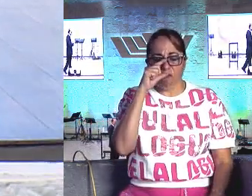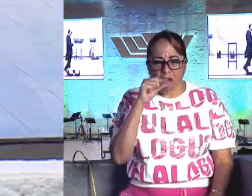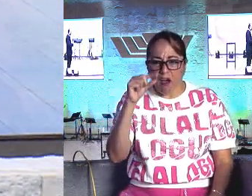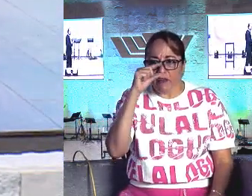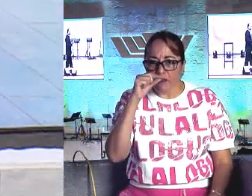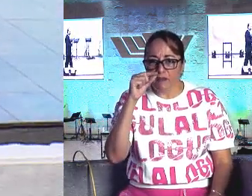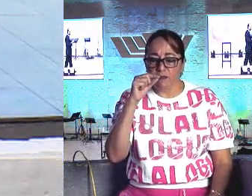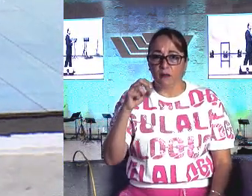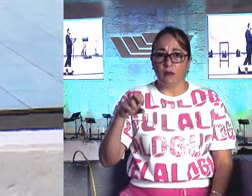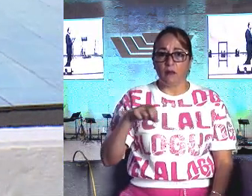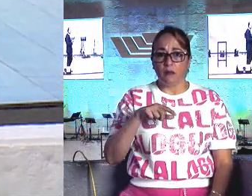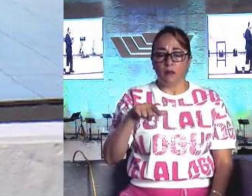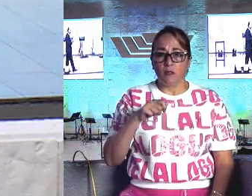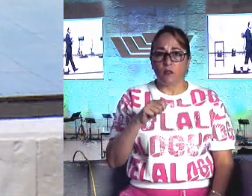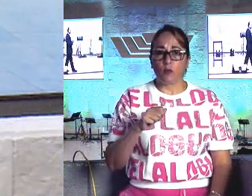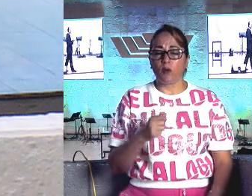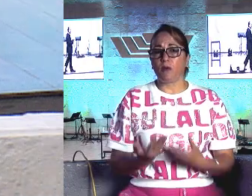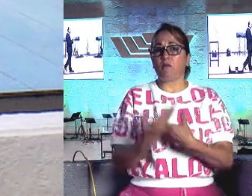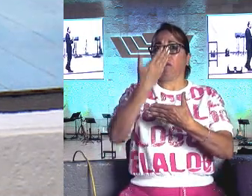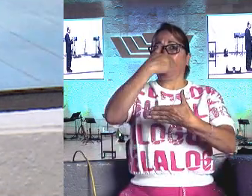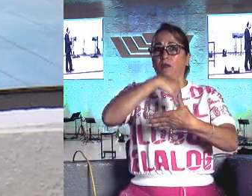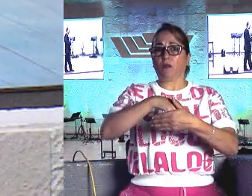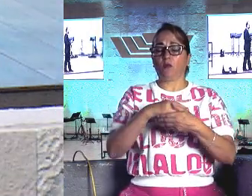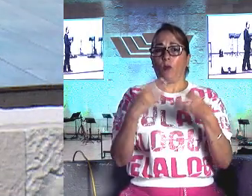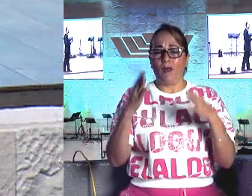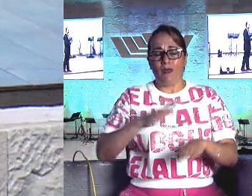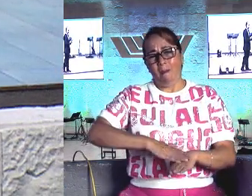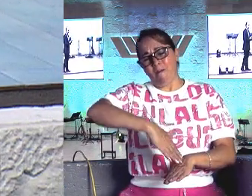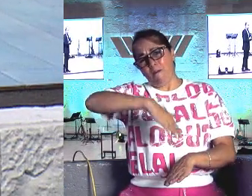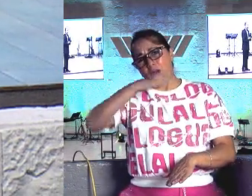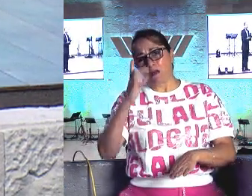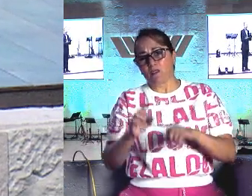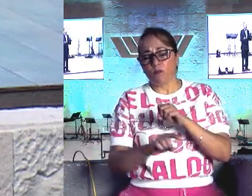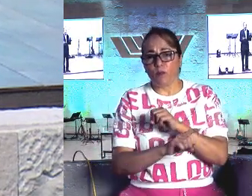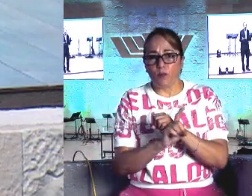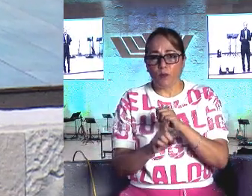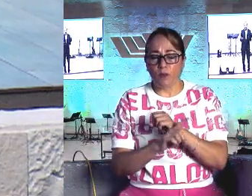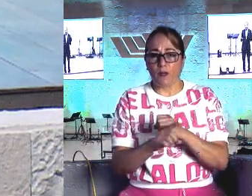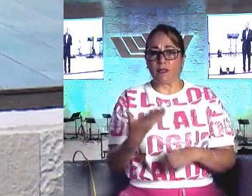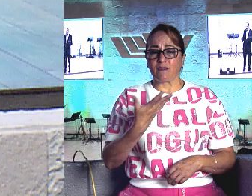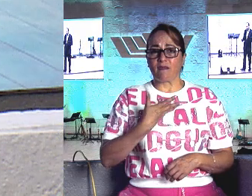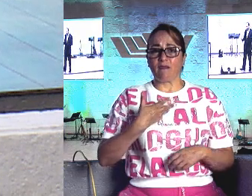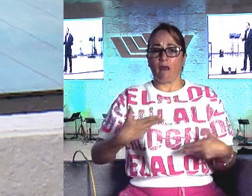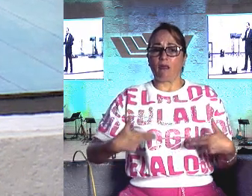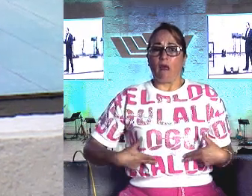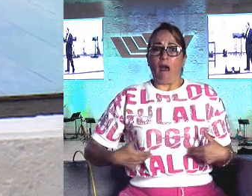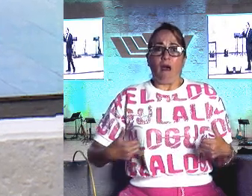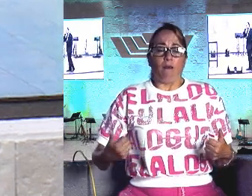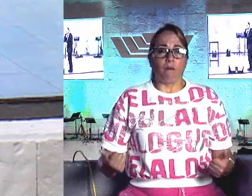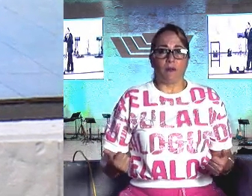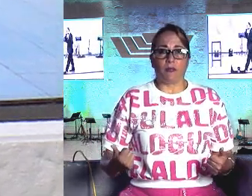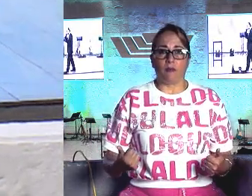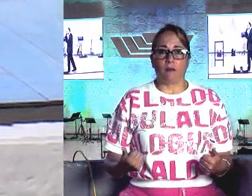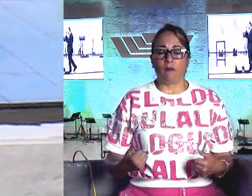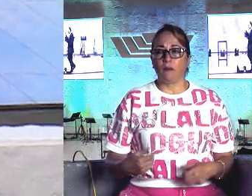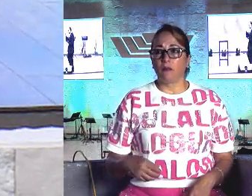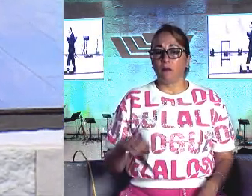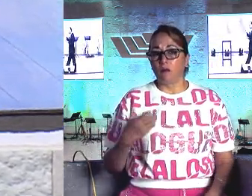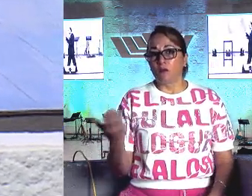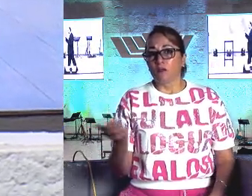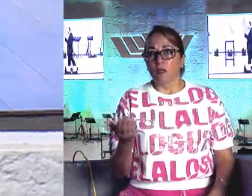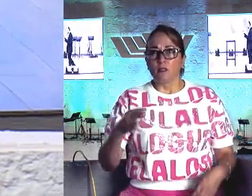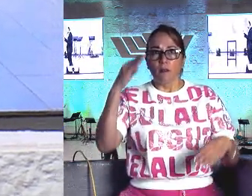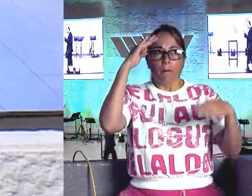eso había metido más en dificultad a la nación. Tenían hambre. Esto me hace pensar un